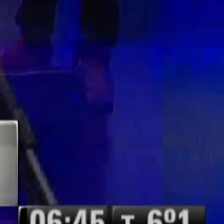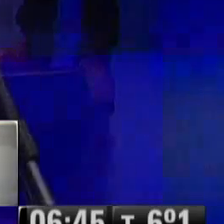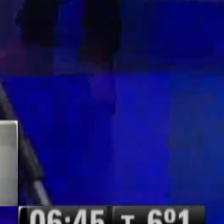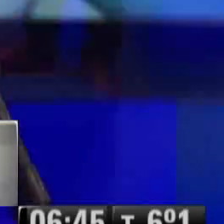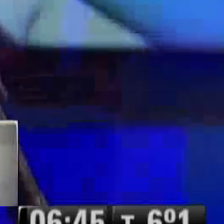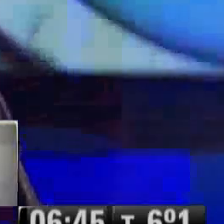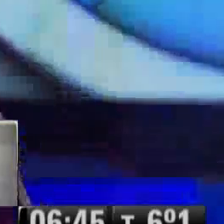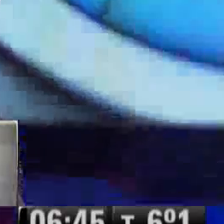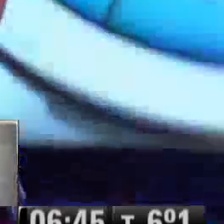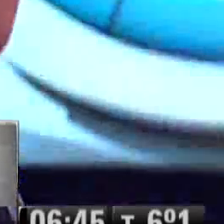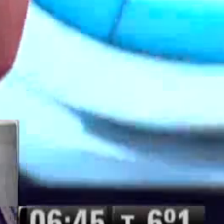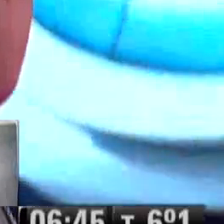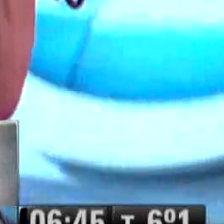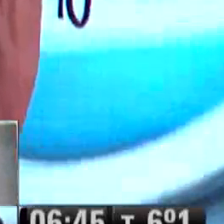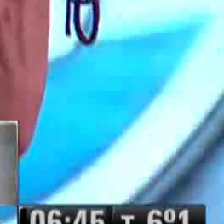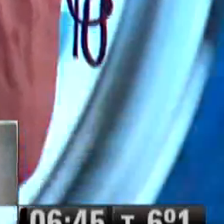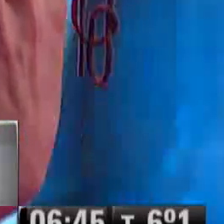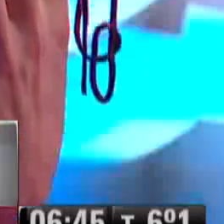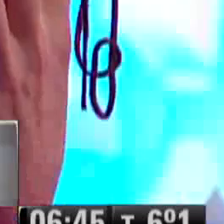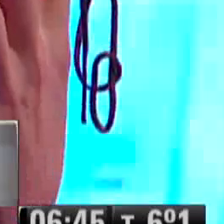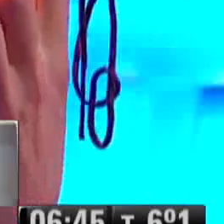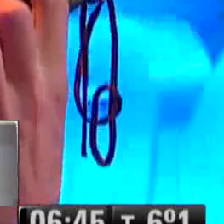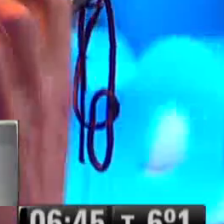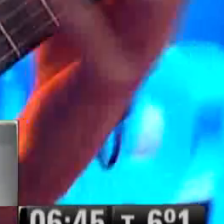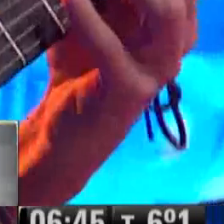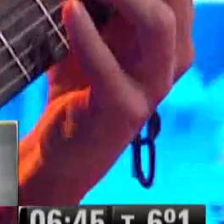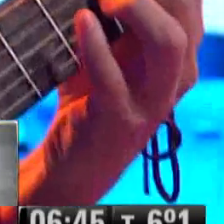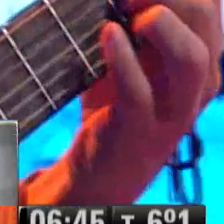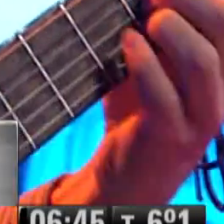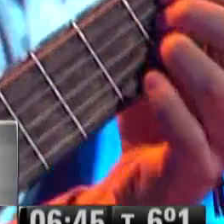desaparecer. Los cantores de radio pueden